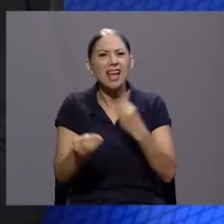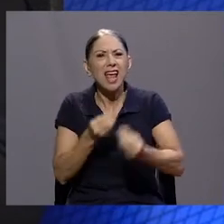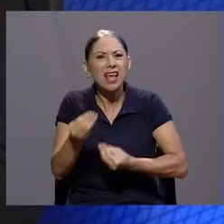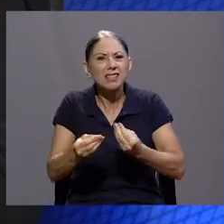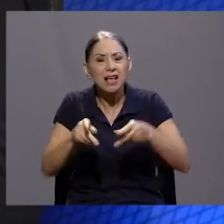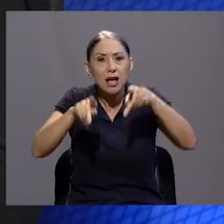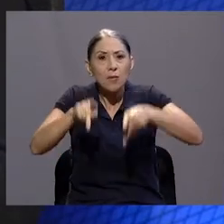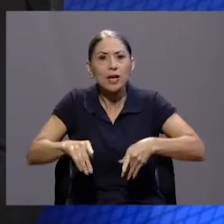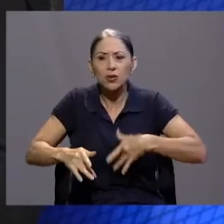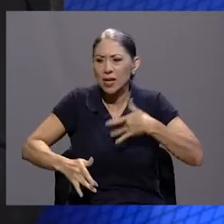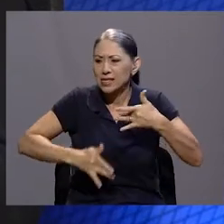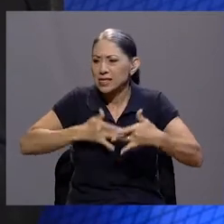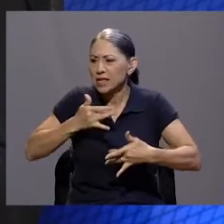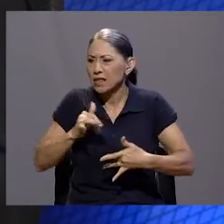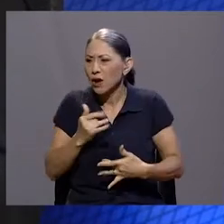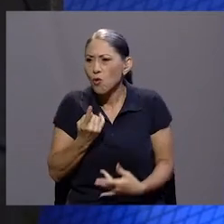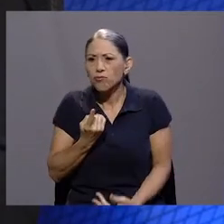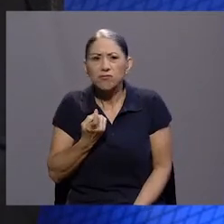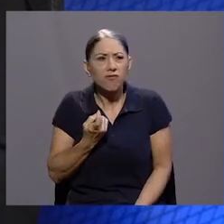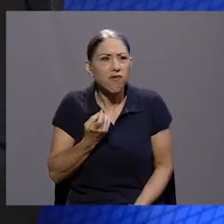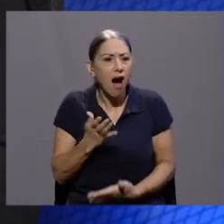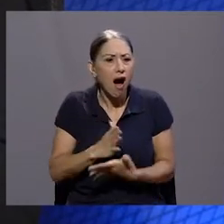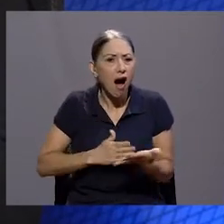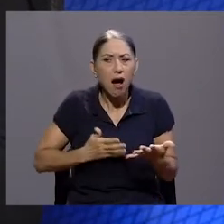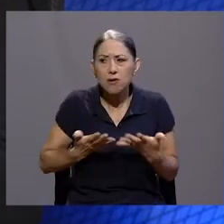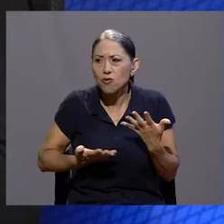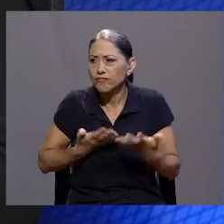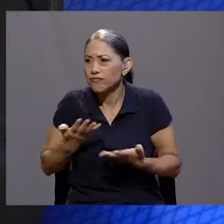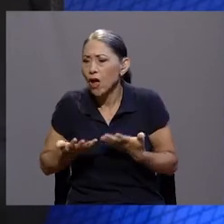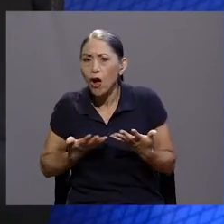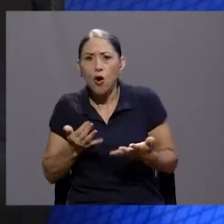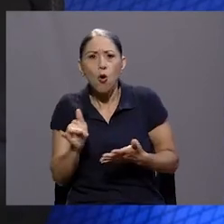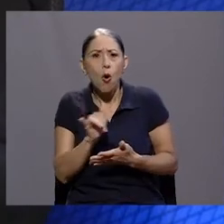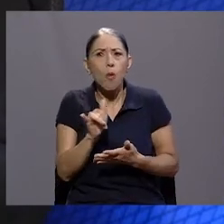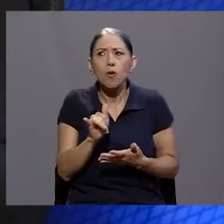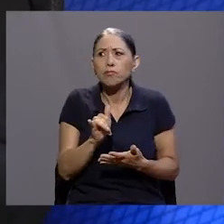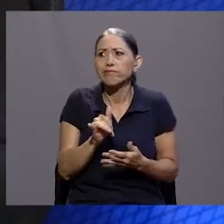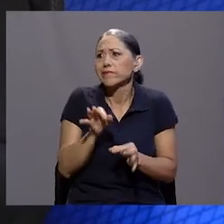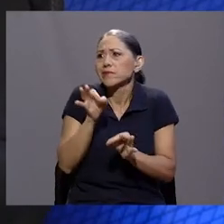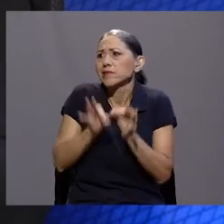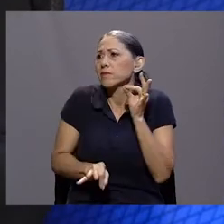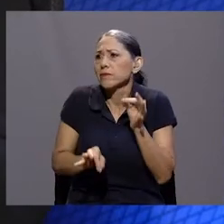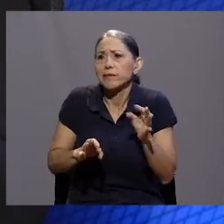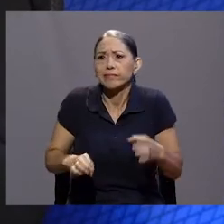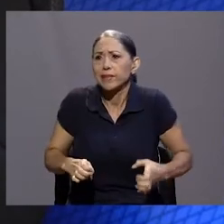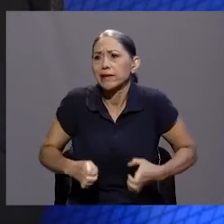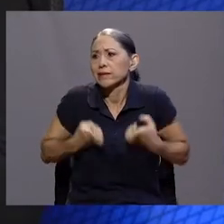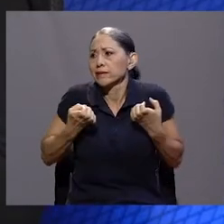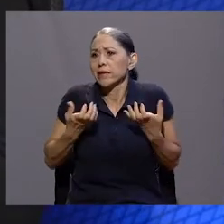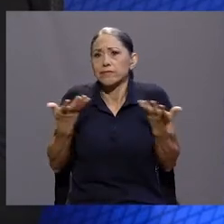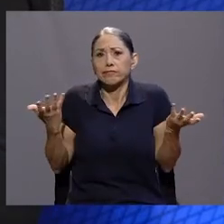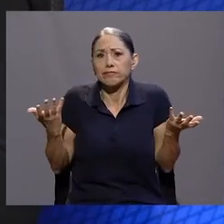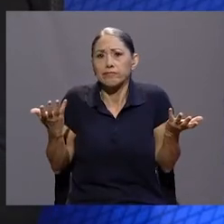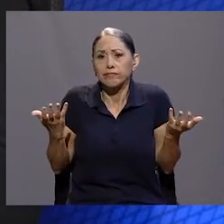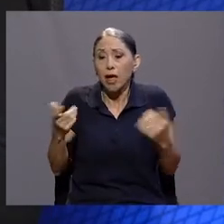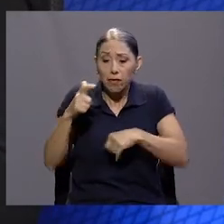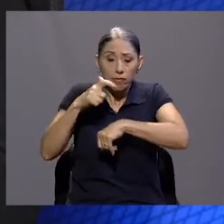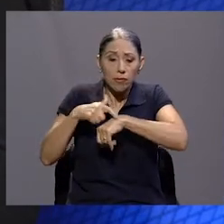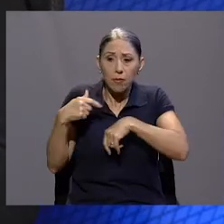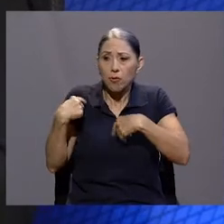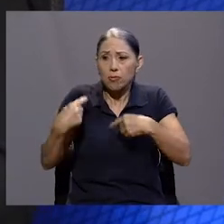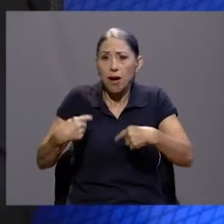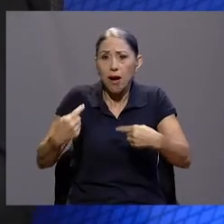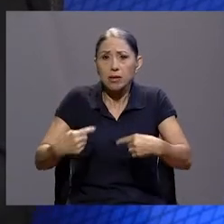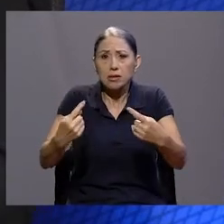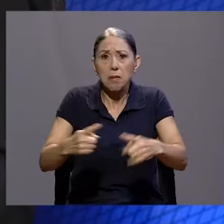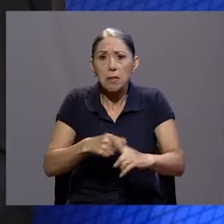prácticamente de vacío todos los días es como simplemente existir podrían decir las personas veo que el tiempo pasa pero realmente no me di cuenta